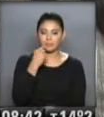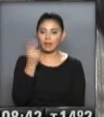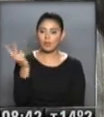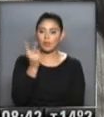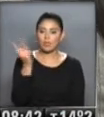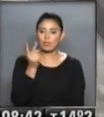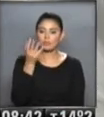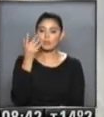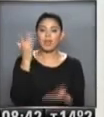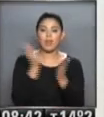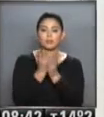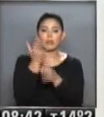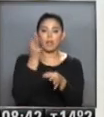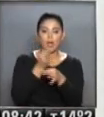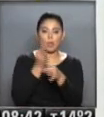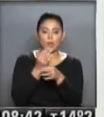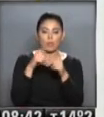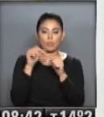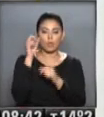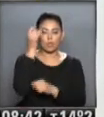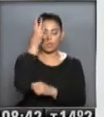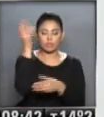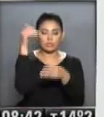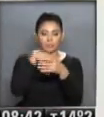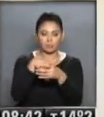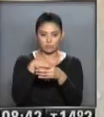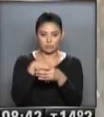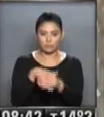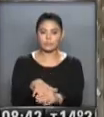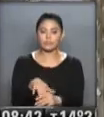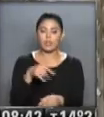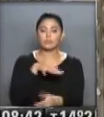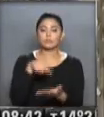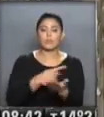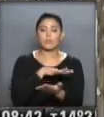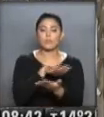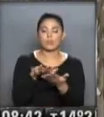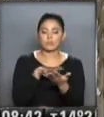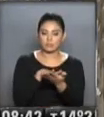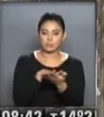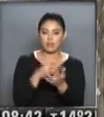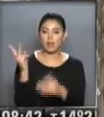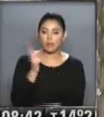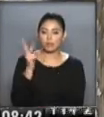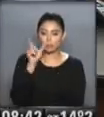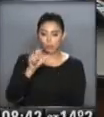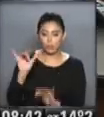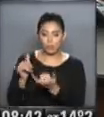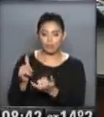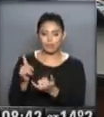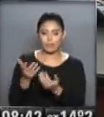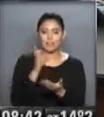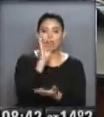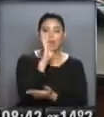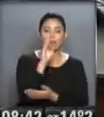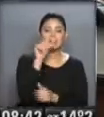de la Escuela Técnica número 12, Libertador General José de San Martín, de la ciudad de Buenos Aires. Y los dos participan del Club de